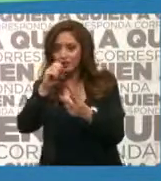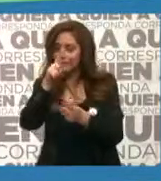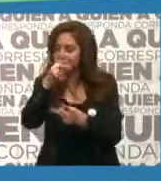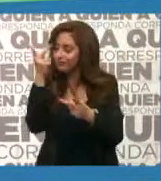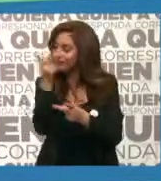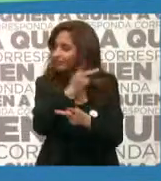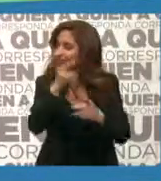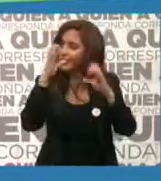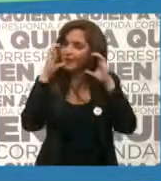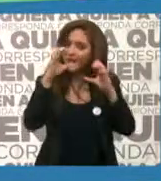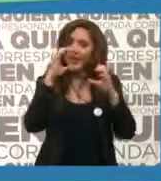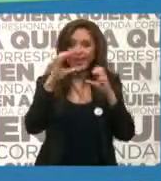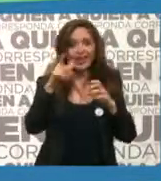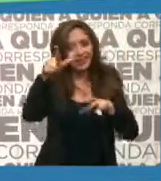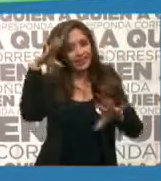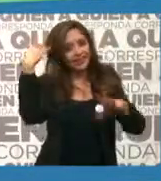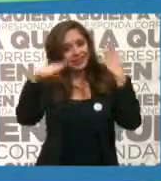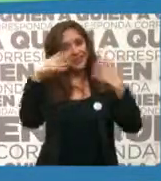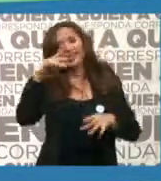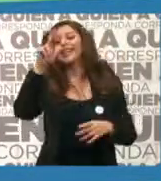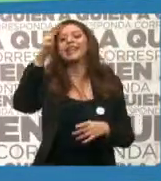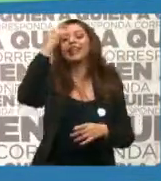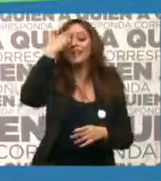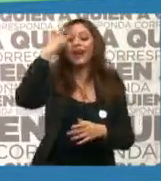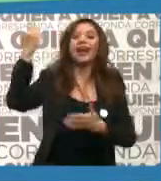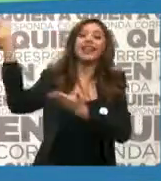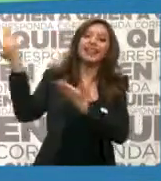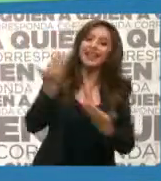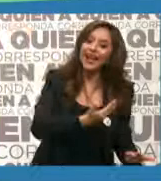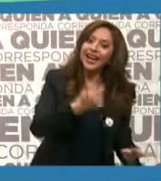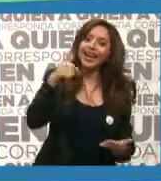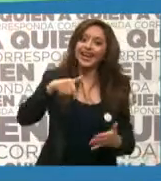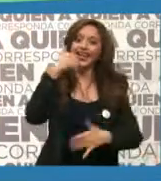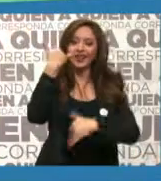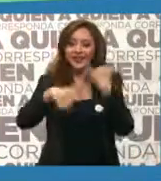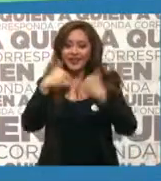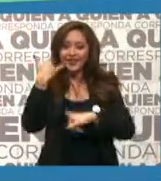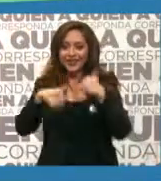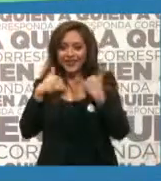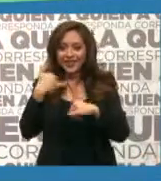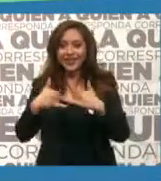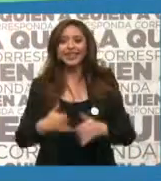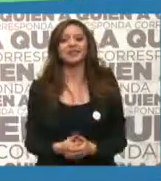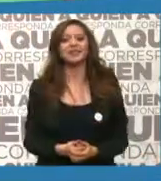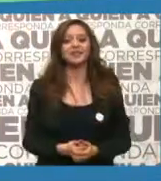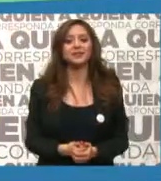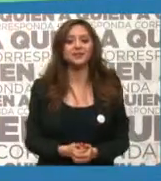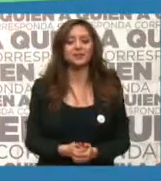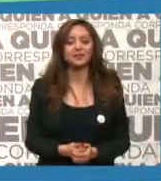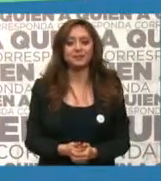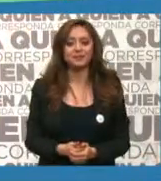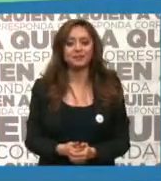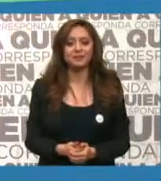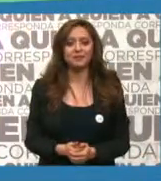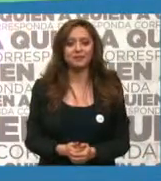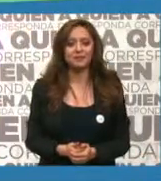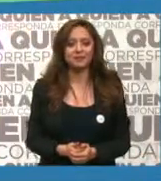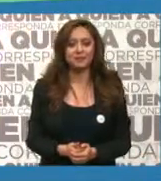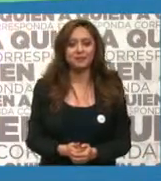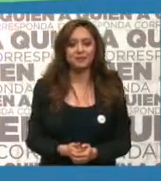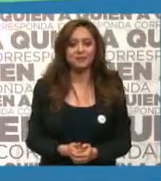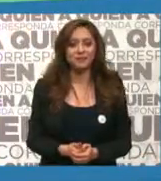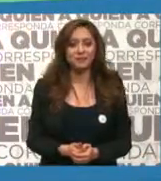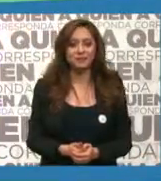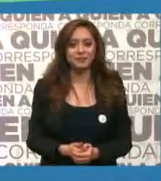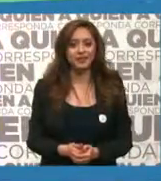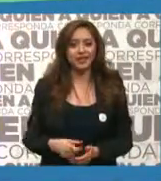¿eh? Así de que, bueno, pues recuerden traer sus juguetes. Qué burros. Pero bueno, parte del talento